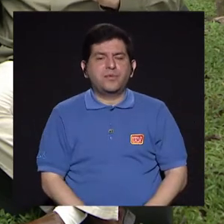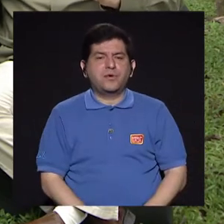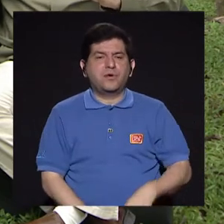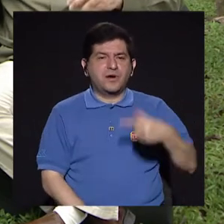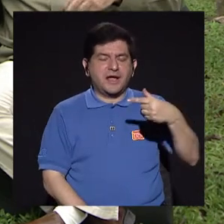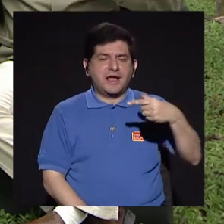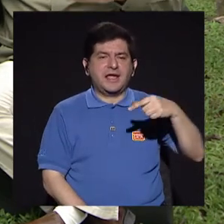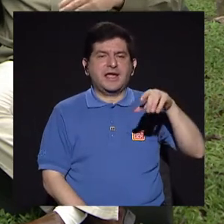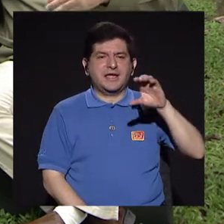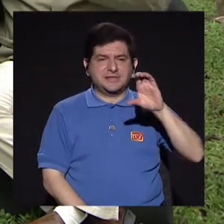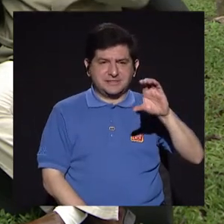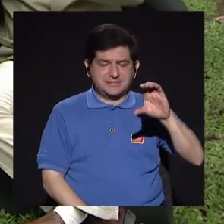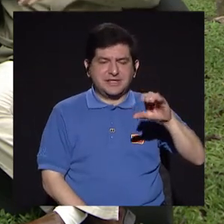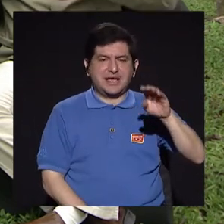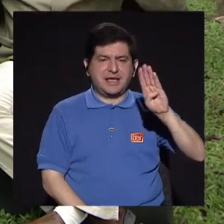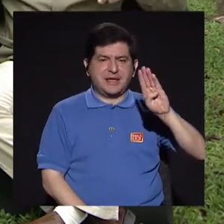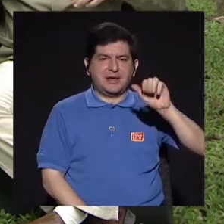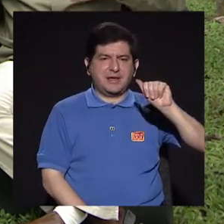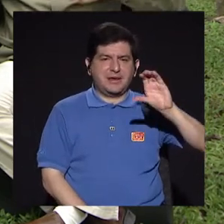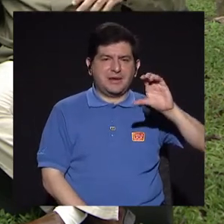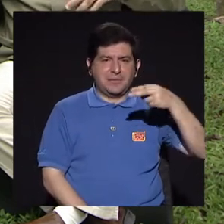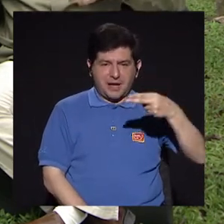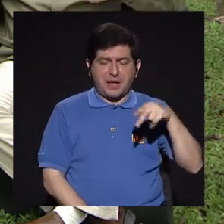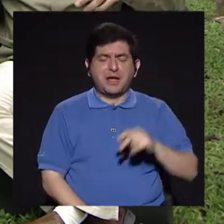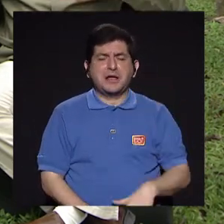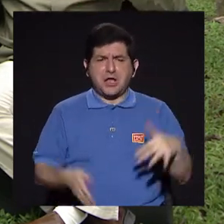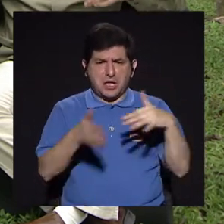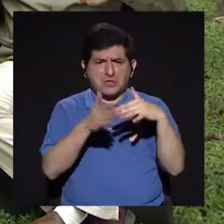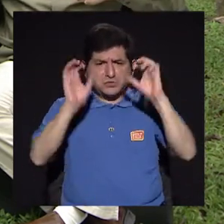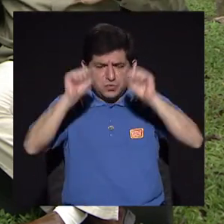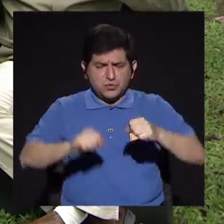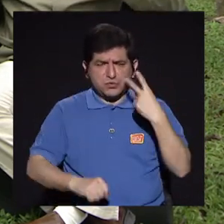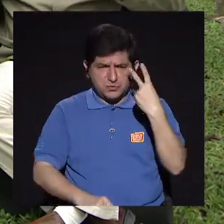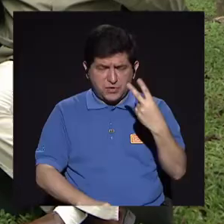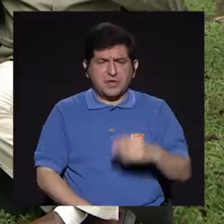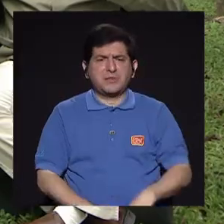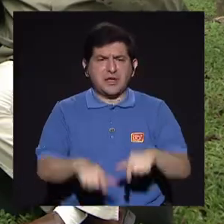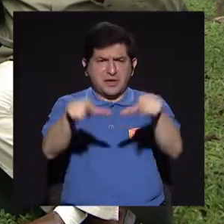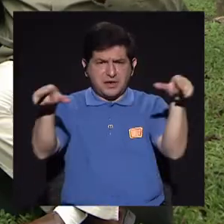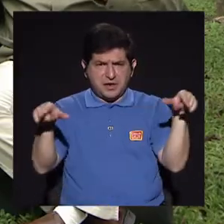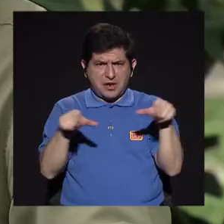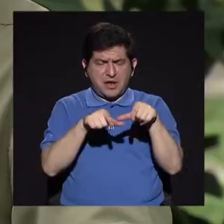GCBAC, que ha hecho estudios que ustedes pueden consultarlo en la página web